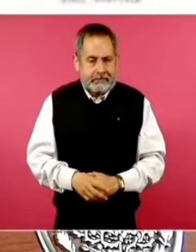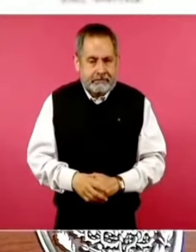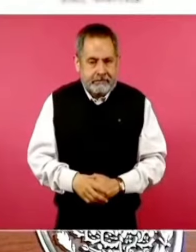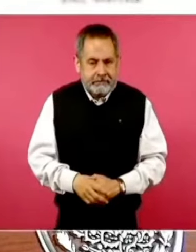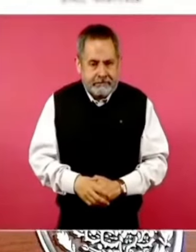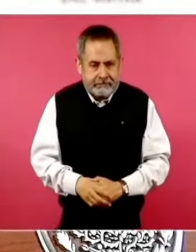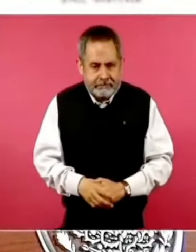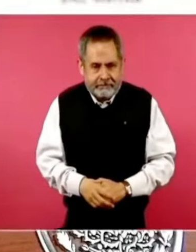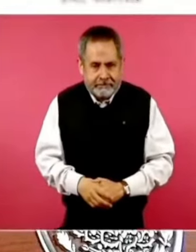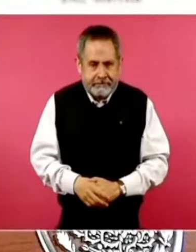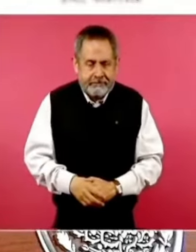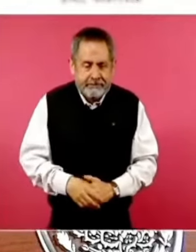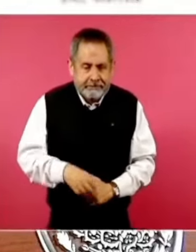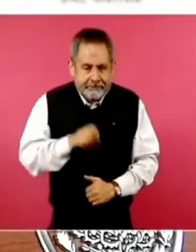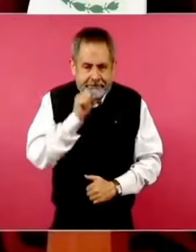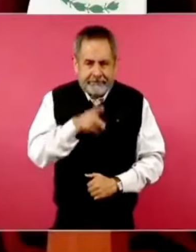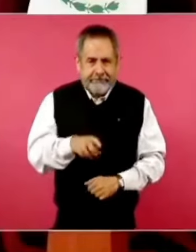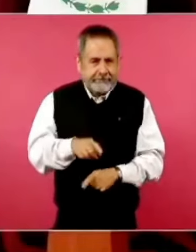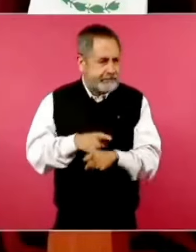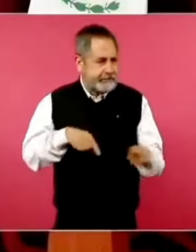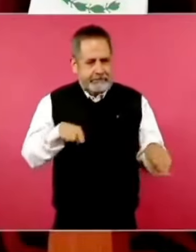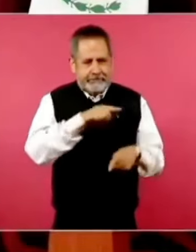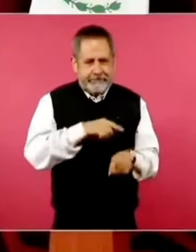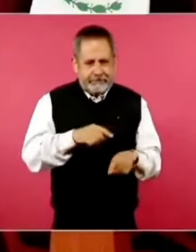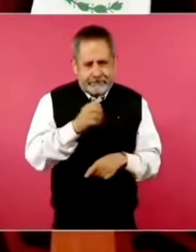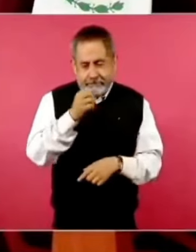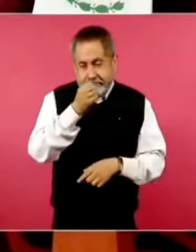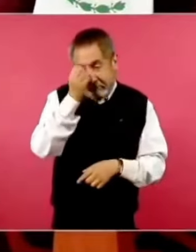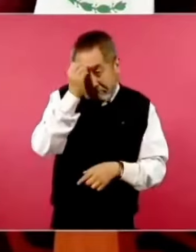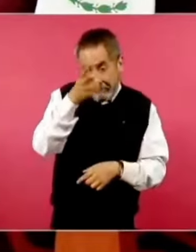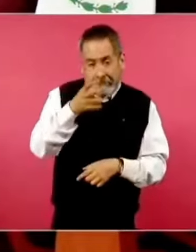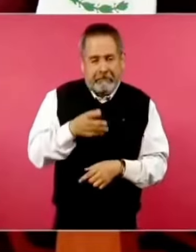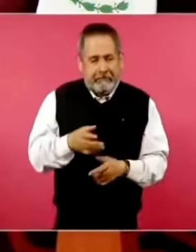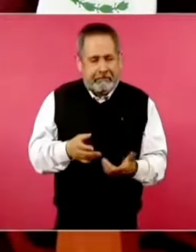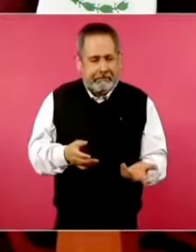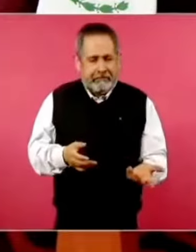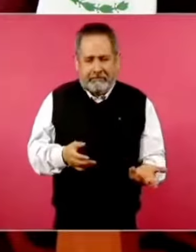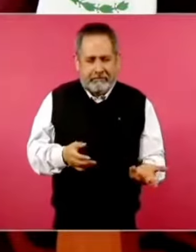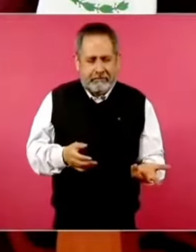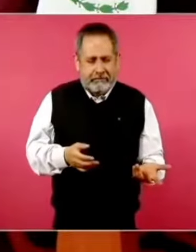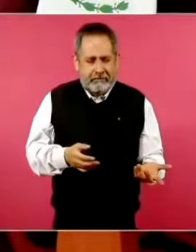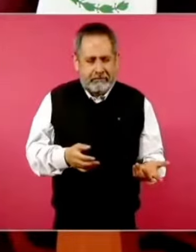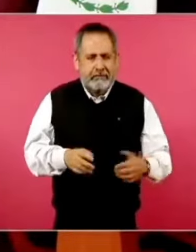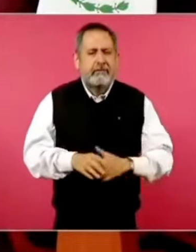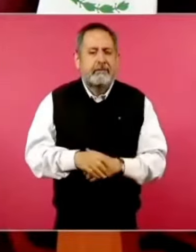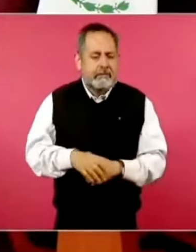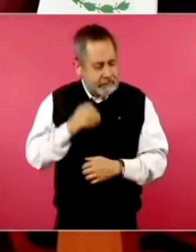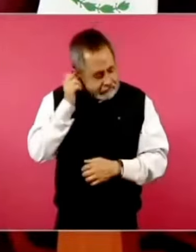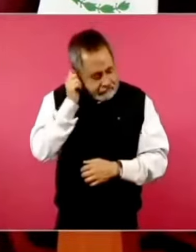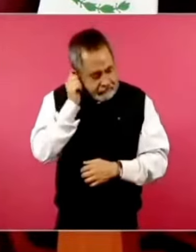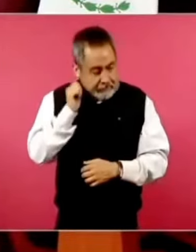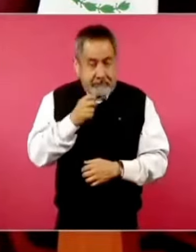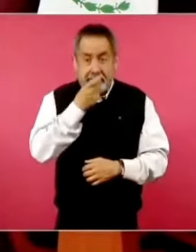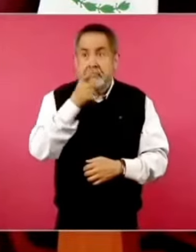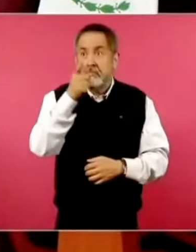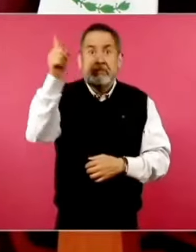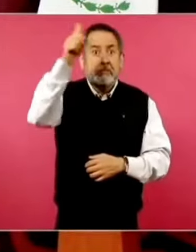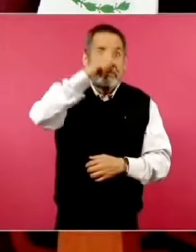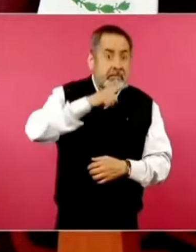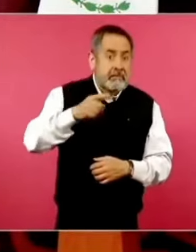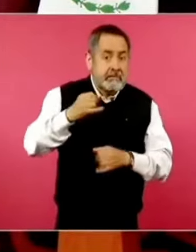Y también se les olvida, con relación a esto de que hay nerviosismo en los